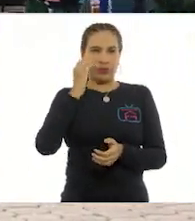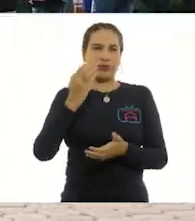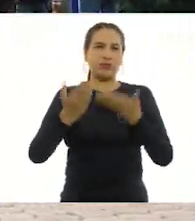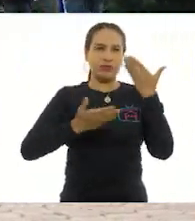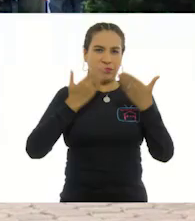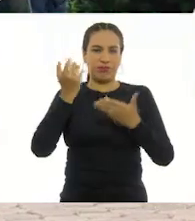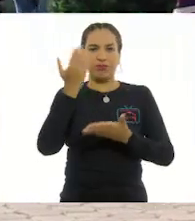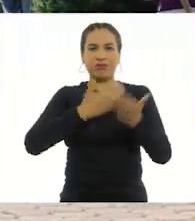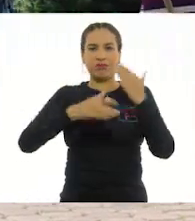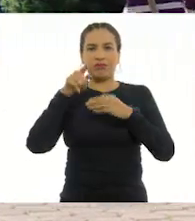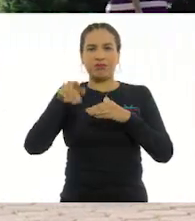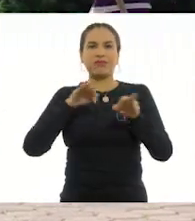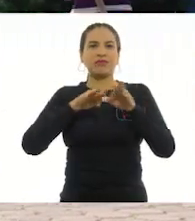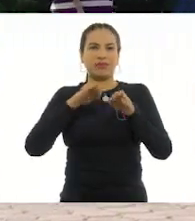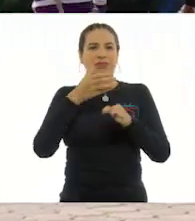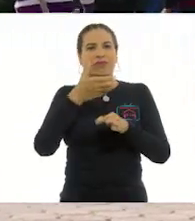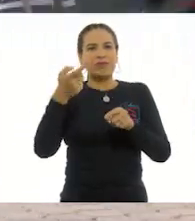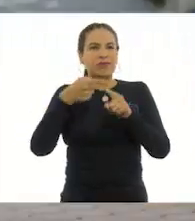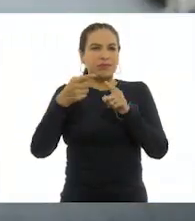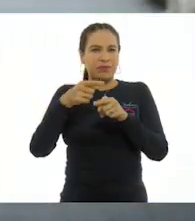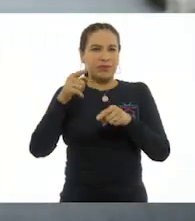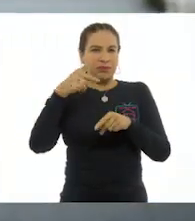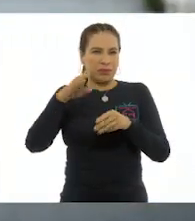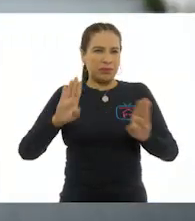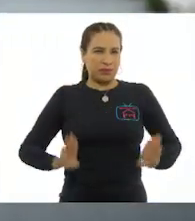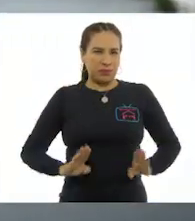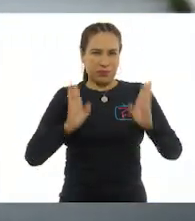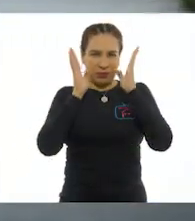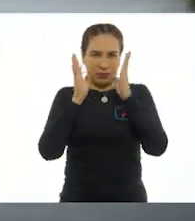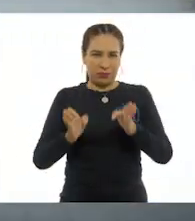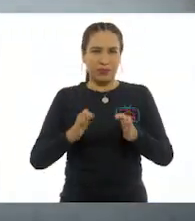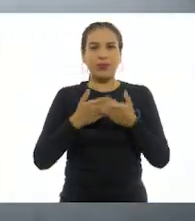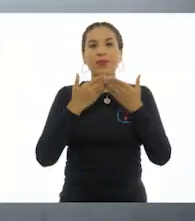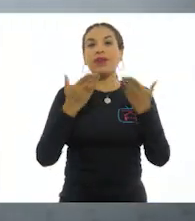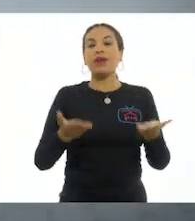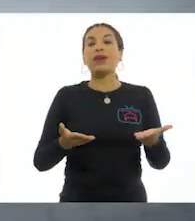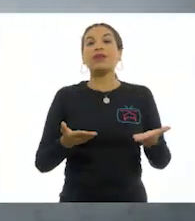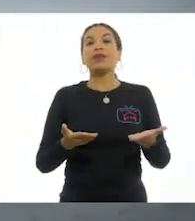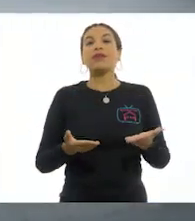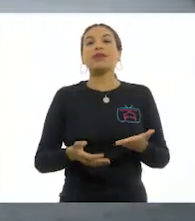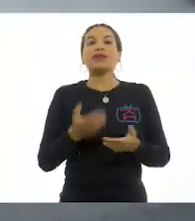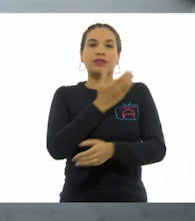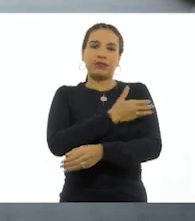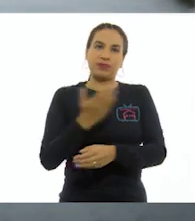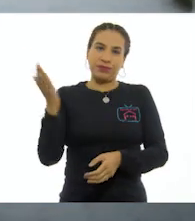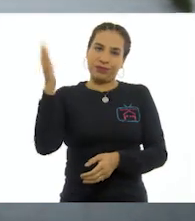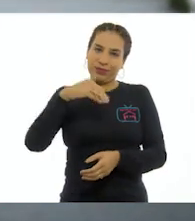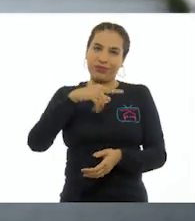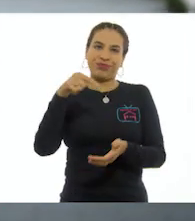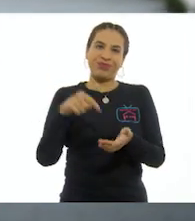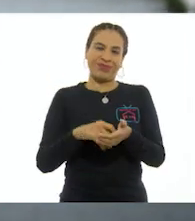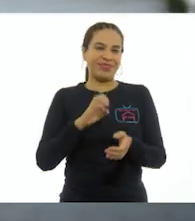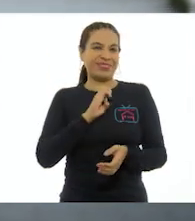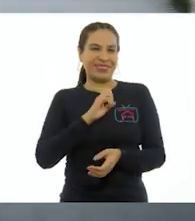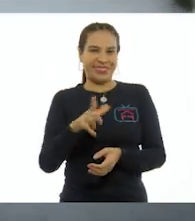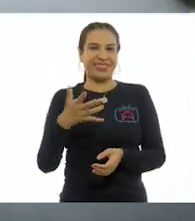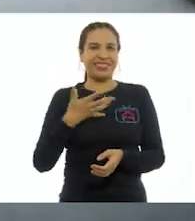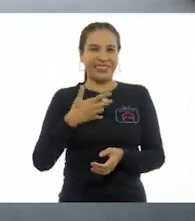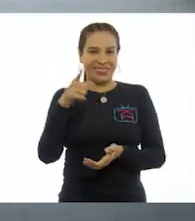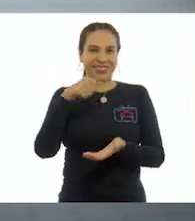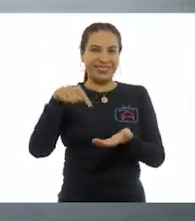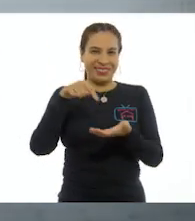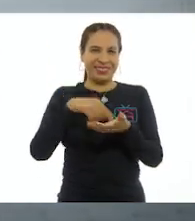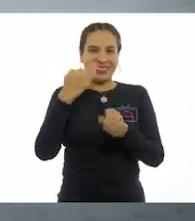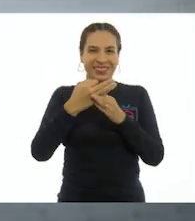como unos exitosos agrónomos. Y ahora quiero que me acompañen a conocer un lugar muy especial que tiene este lugar